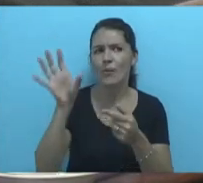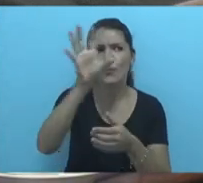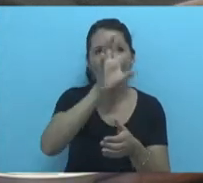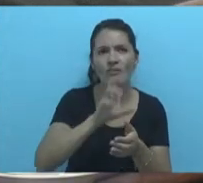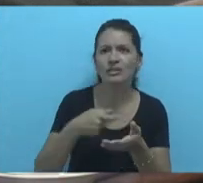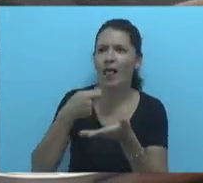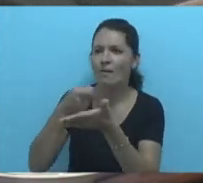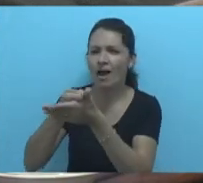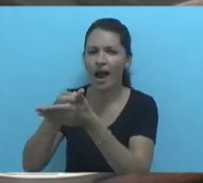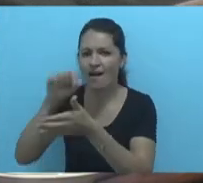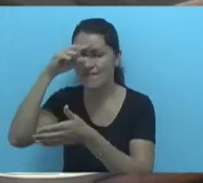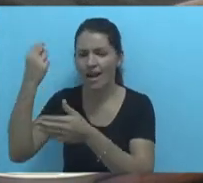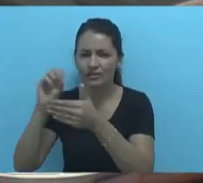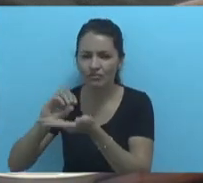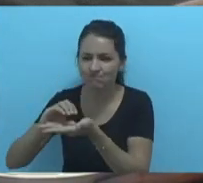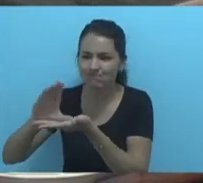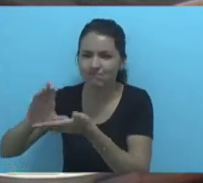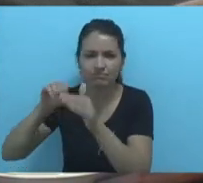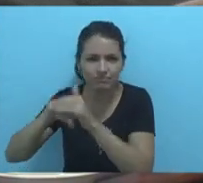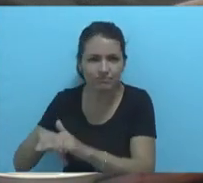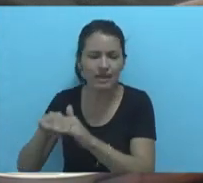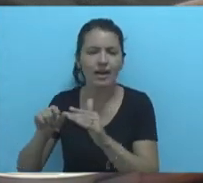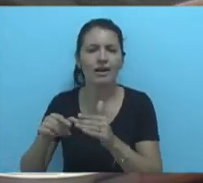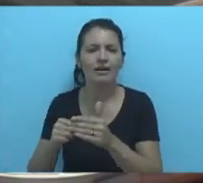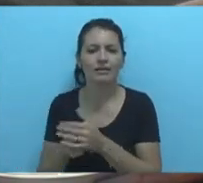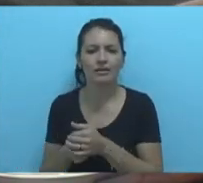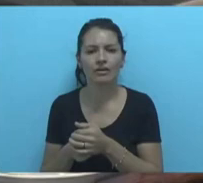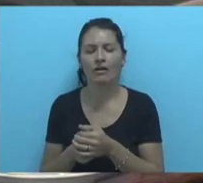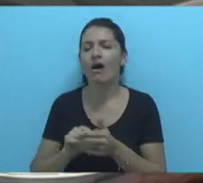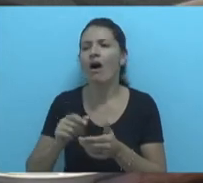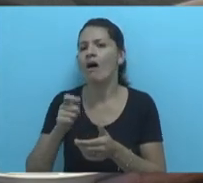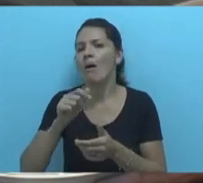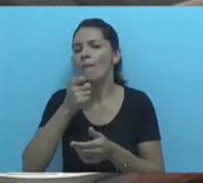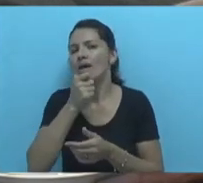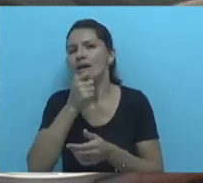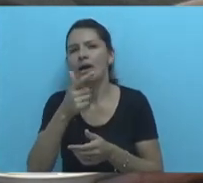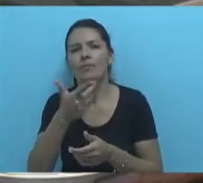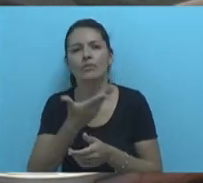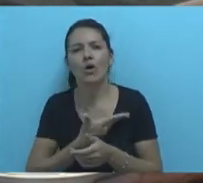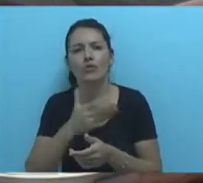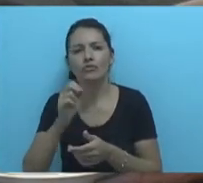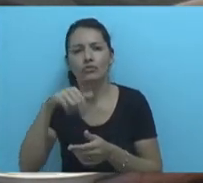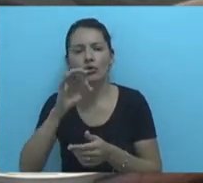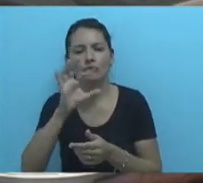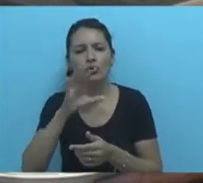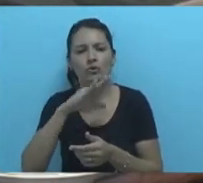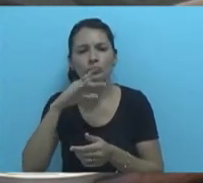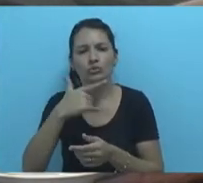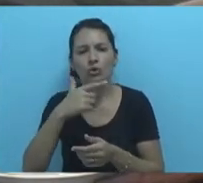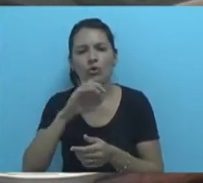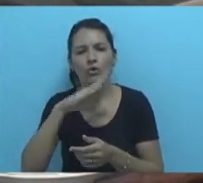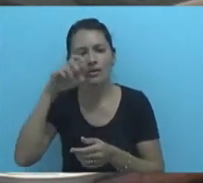Hizo mención también al fondo Sojero, fondo que nunca más se restituyó y que habría que seguir peleando desde el